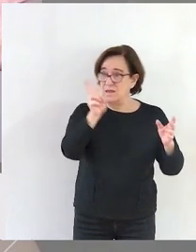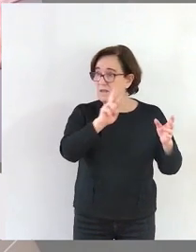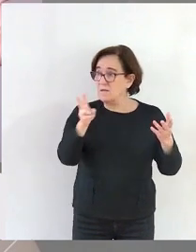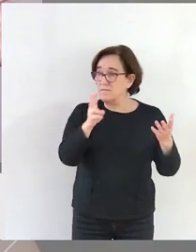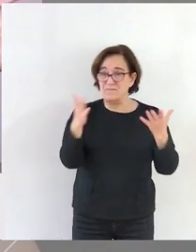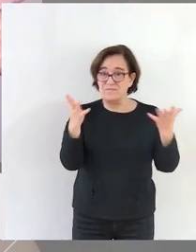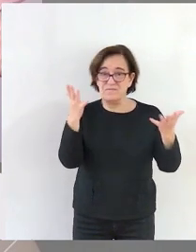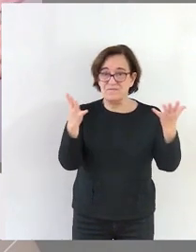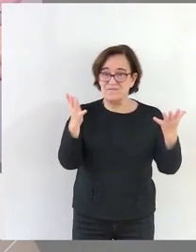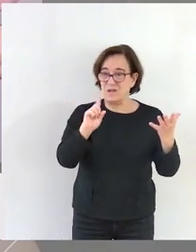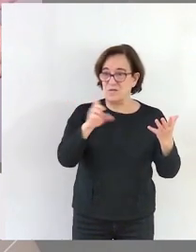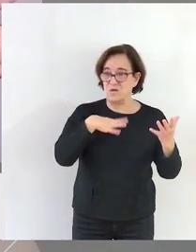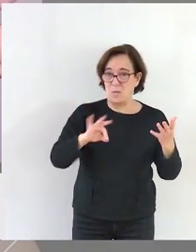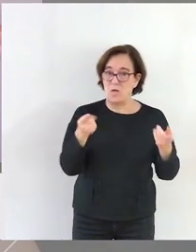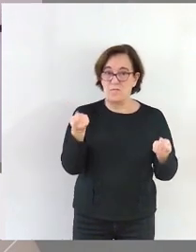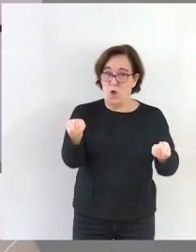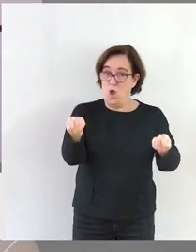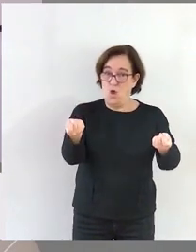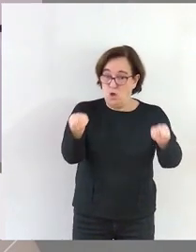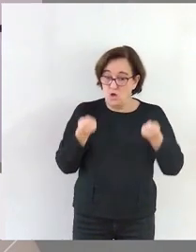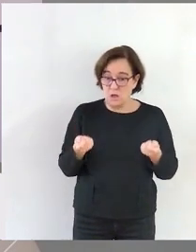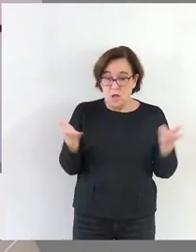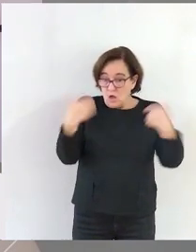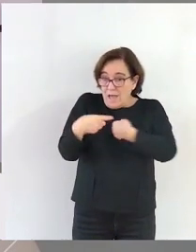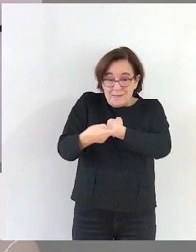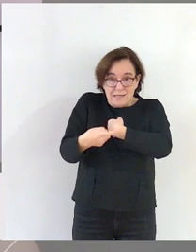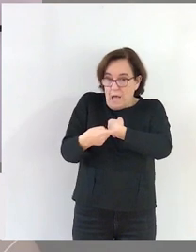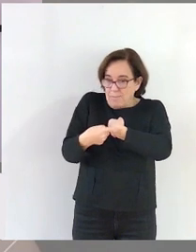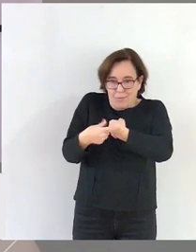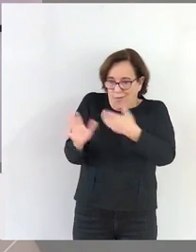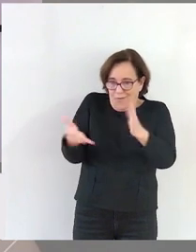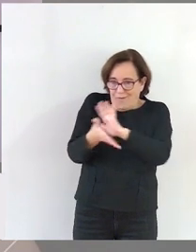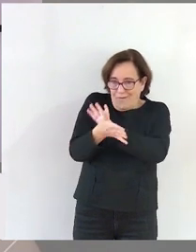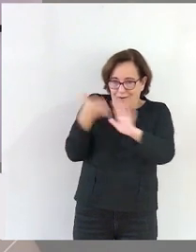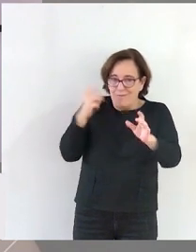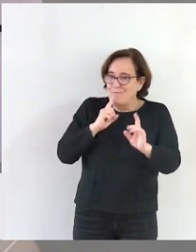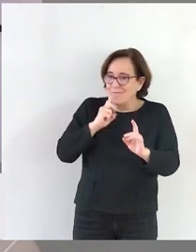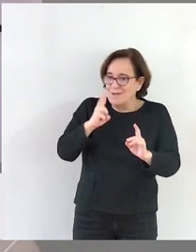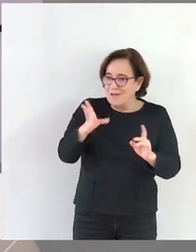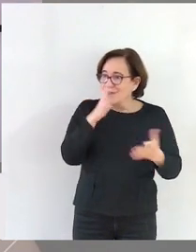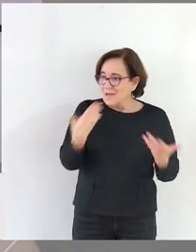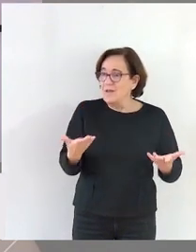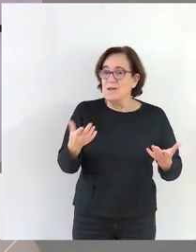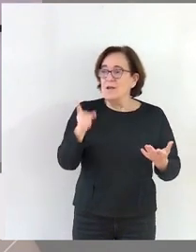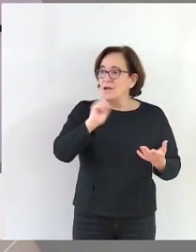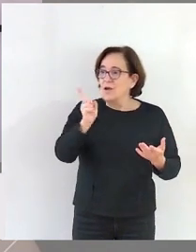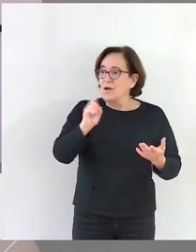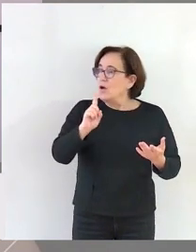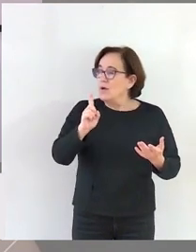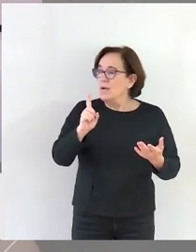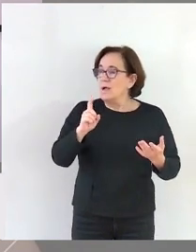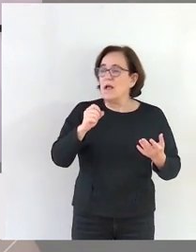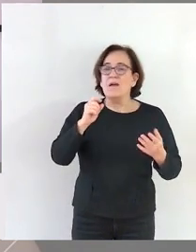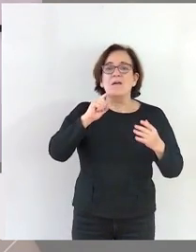Entonces no vamos a poderlo controlar y como no tenemos tiempo porque dado las las cifras por eso esa cifra decir Oye que esto no es de que tenemos